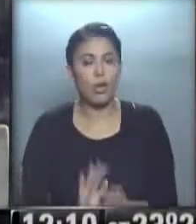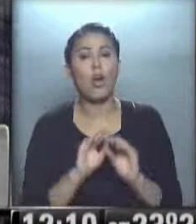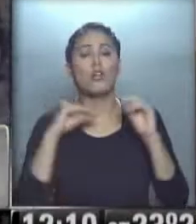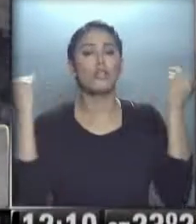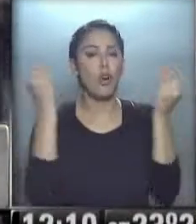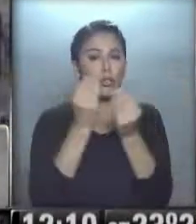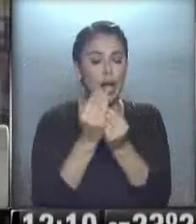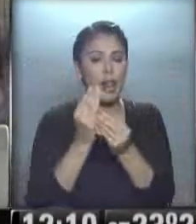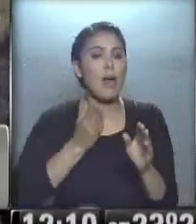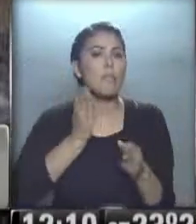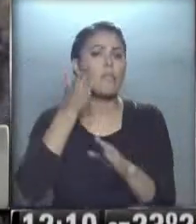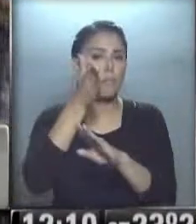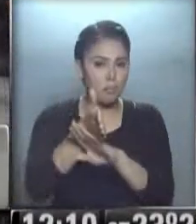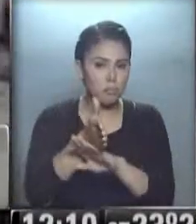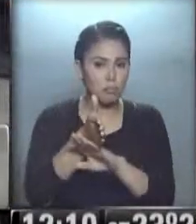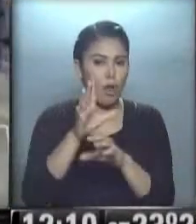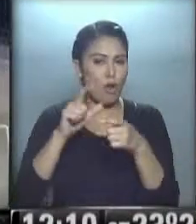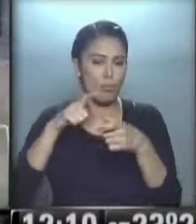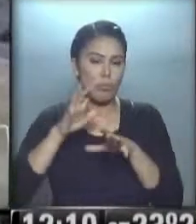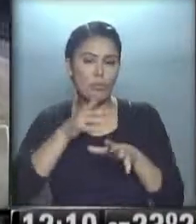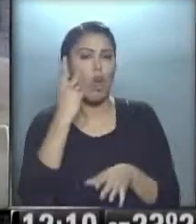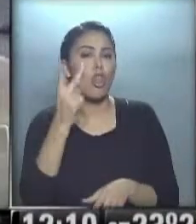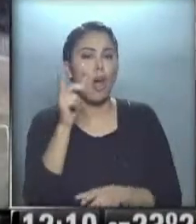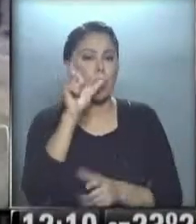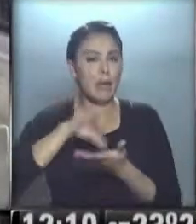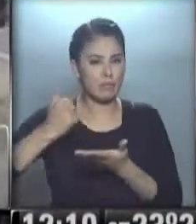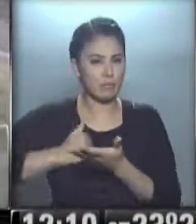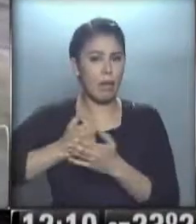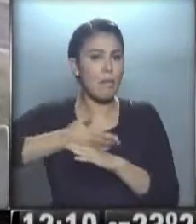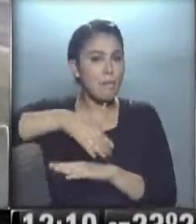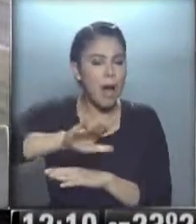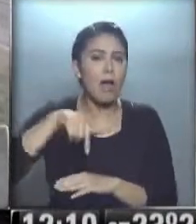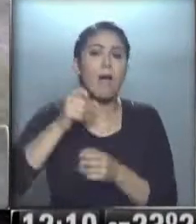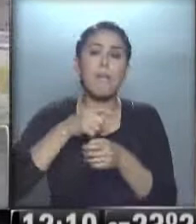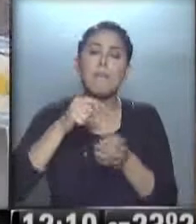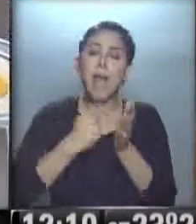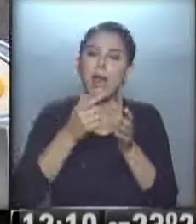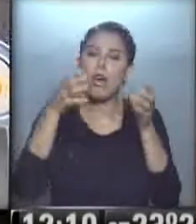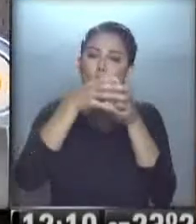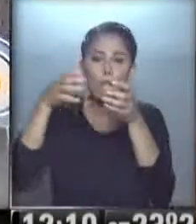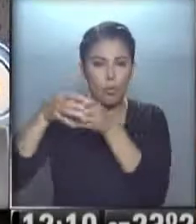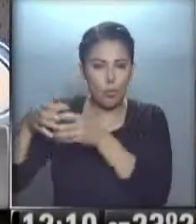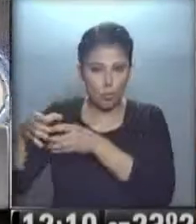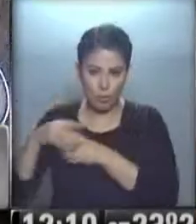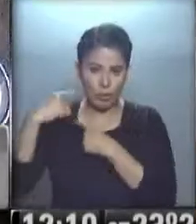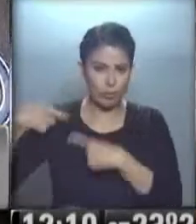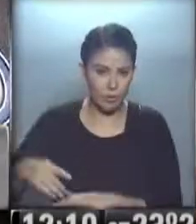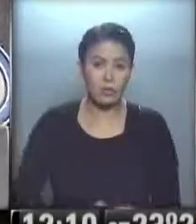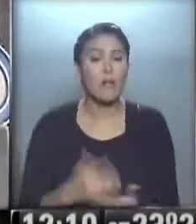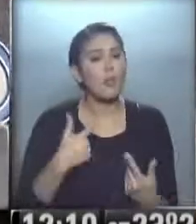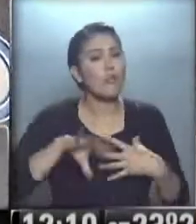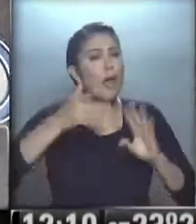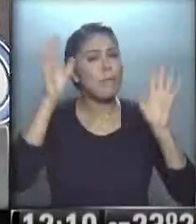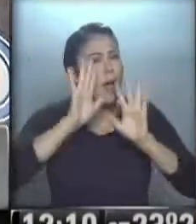presencia de un número importante de agentes, cercano a los 2.000 agentes. De manera que nosotros tenemos una acción preventiva y planificada para